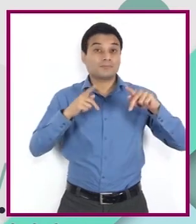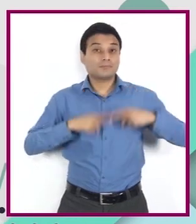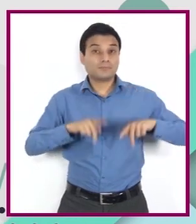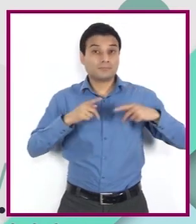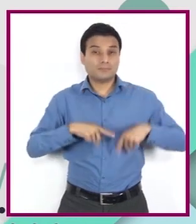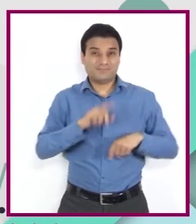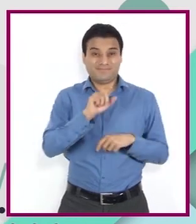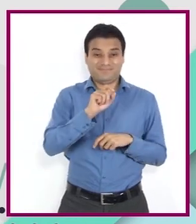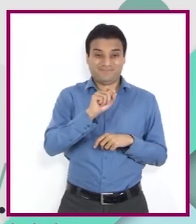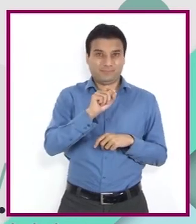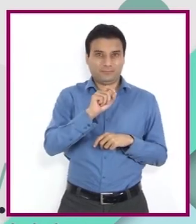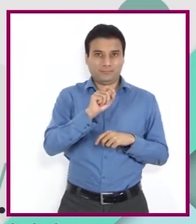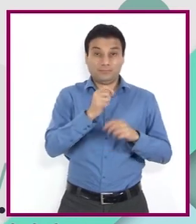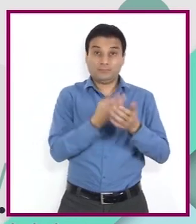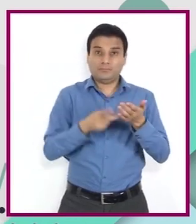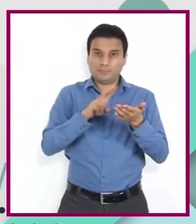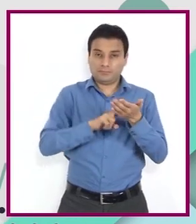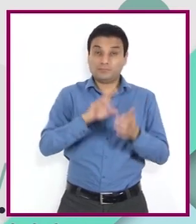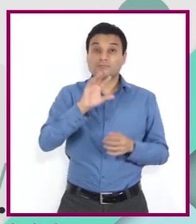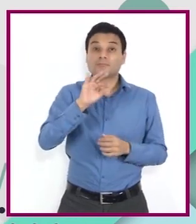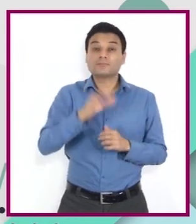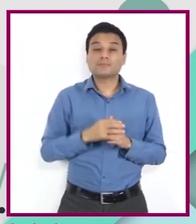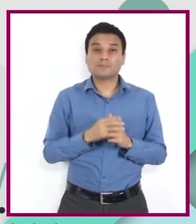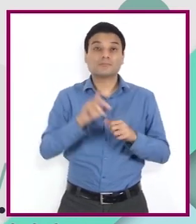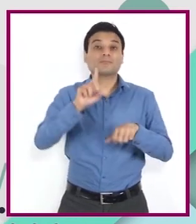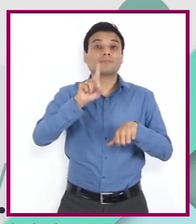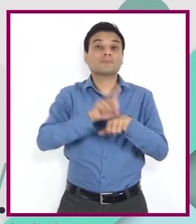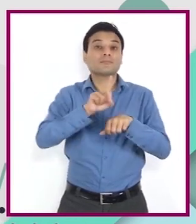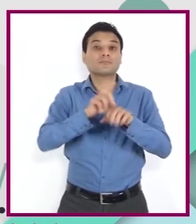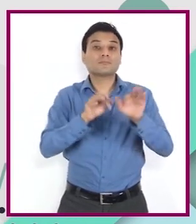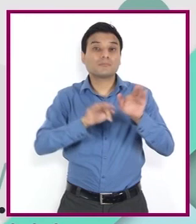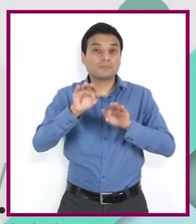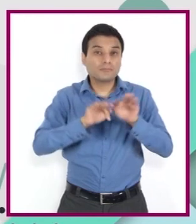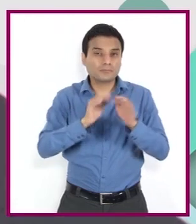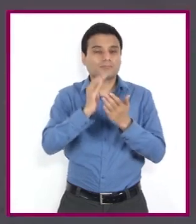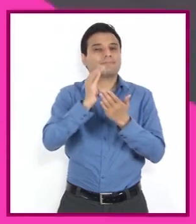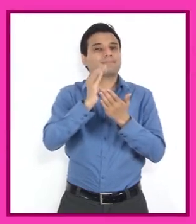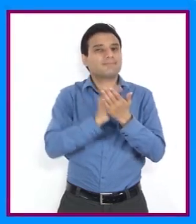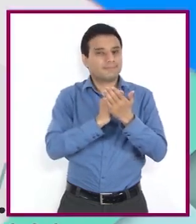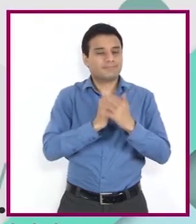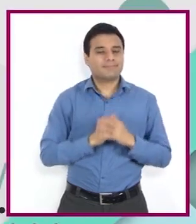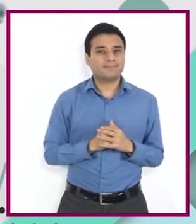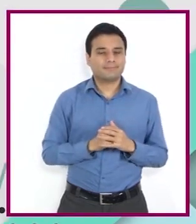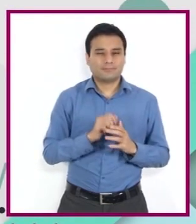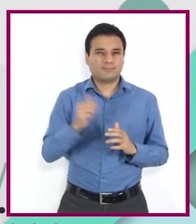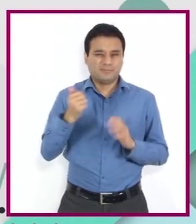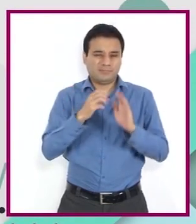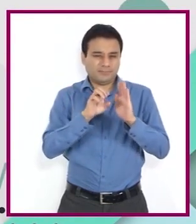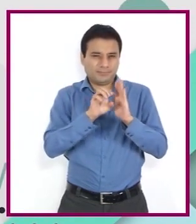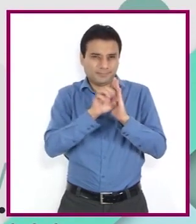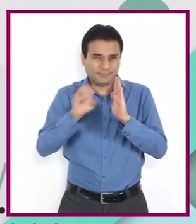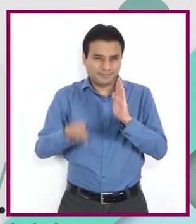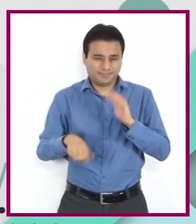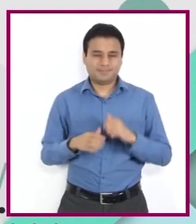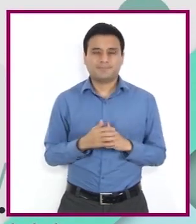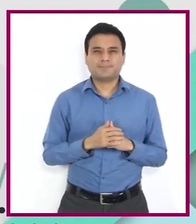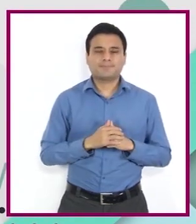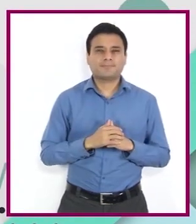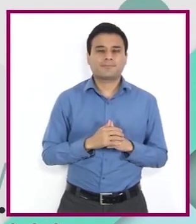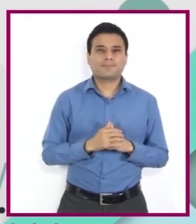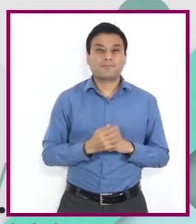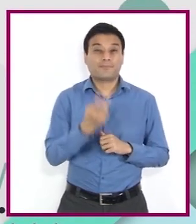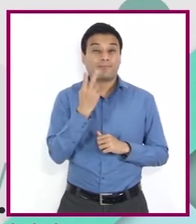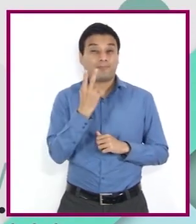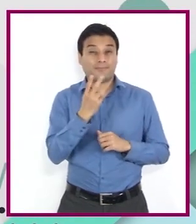20 a 40, los días de trabajo disminuían por la mitad. Otra conclusión a la que llegamos es que